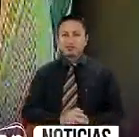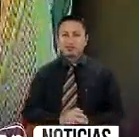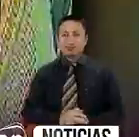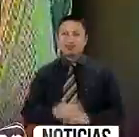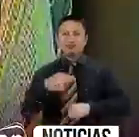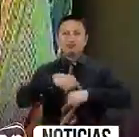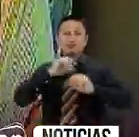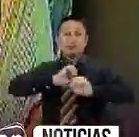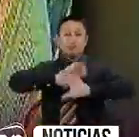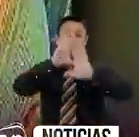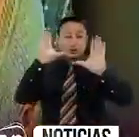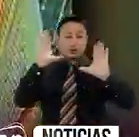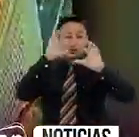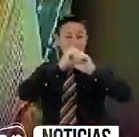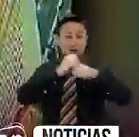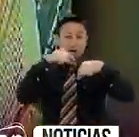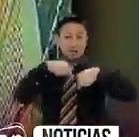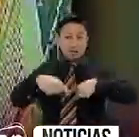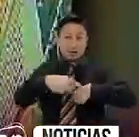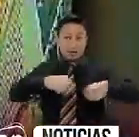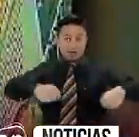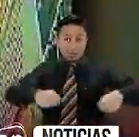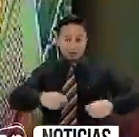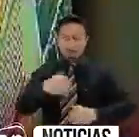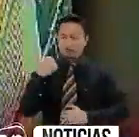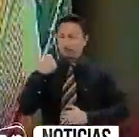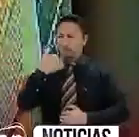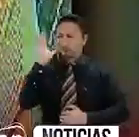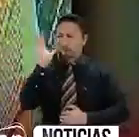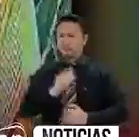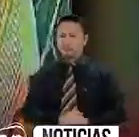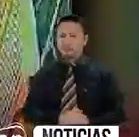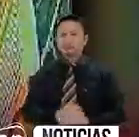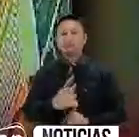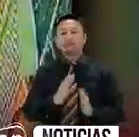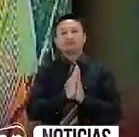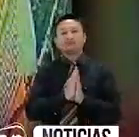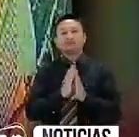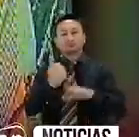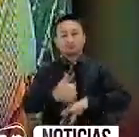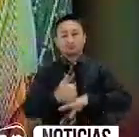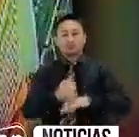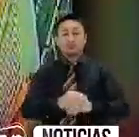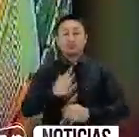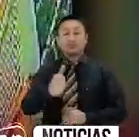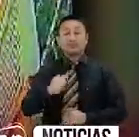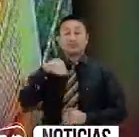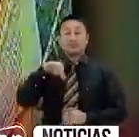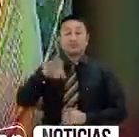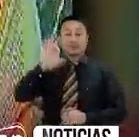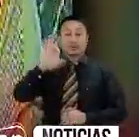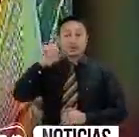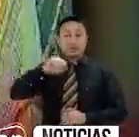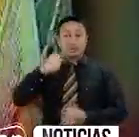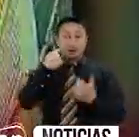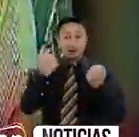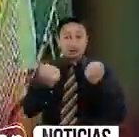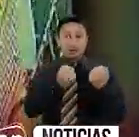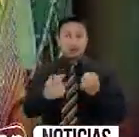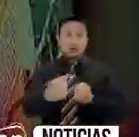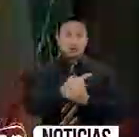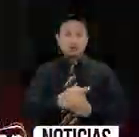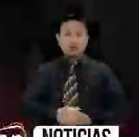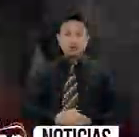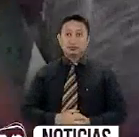madrugada y en la noche es donde más circulan las motos sin placas. Por eso solicitan a la Agencia Metropolitana de Tránsito los controles